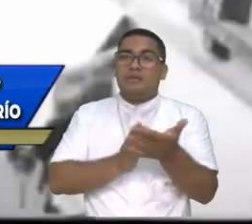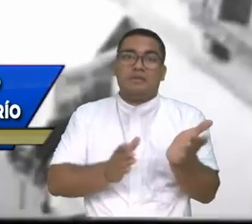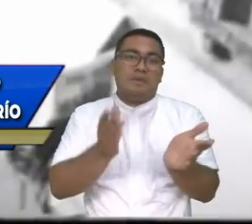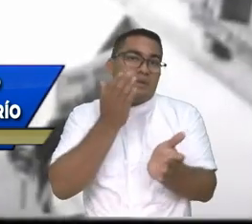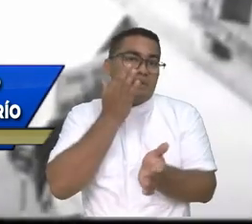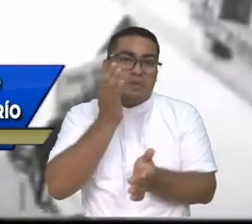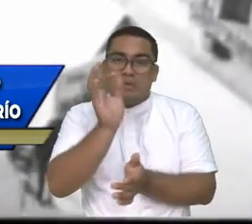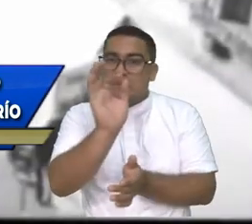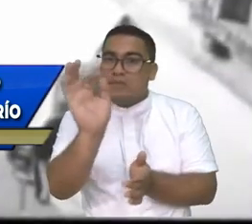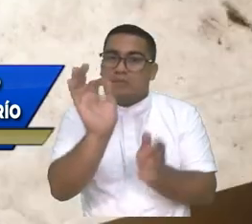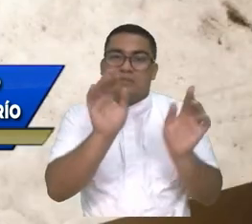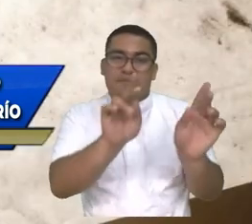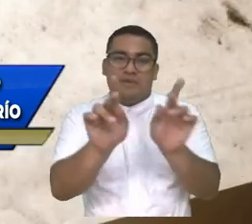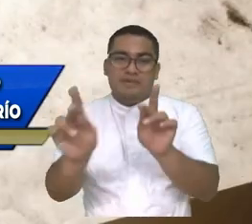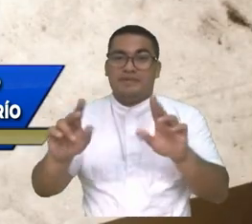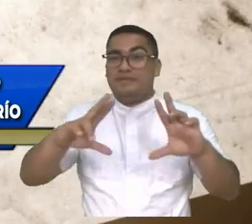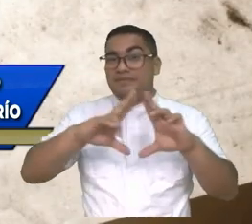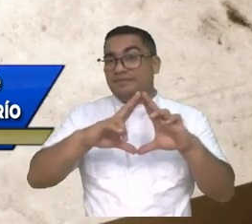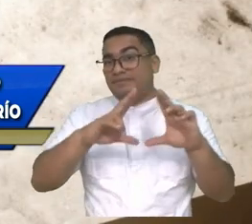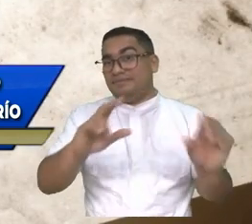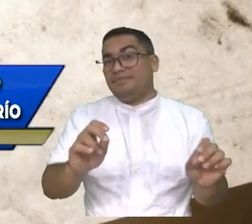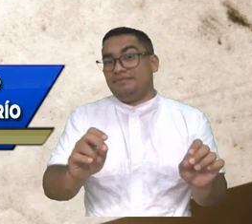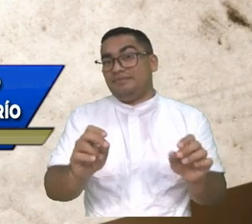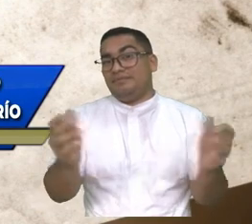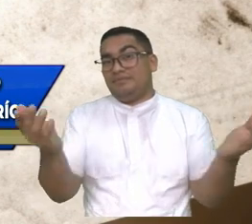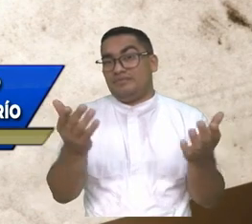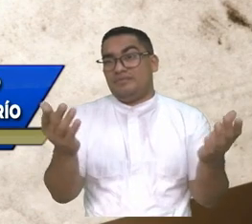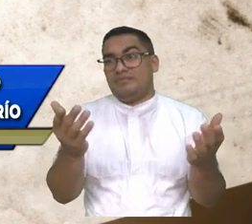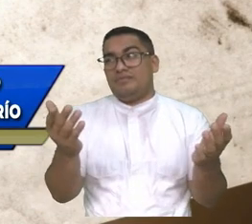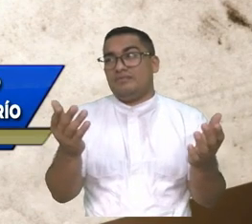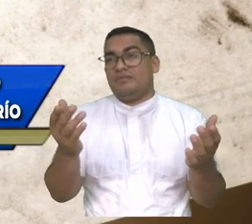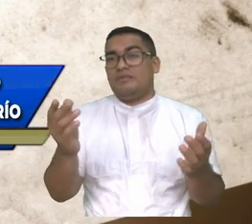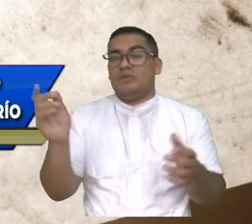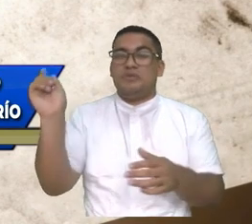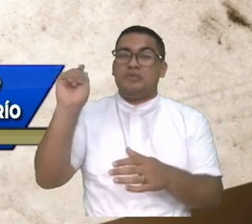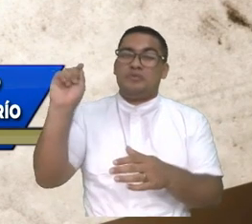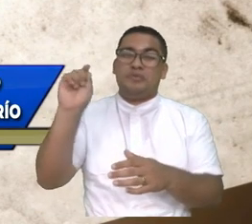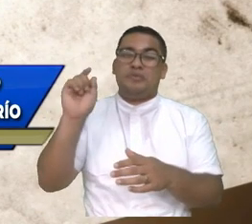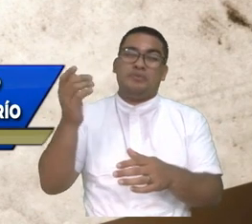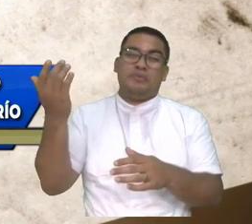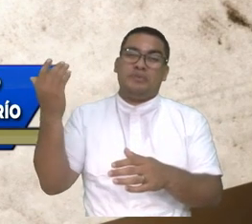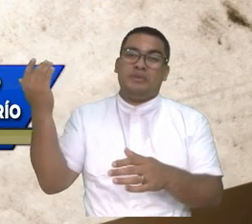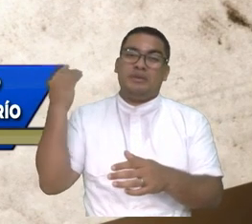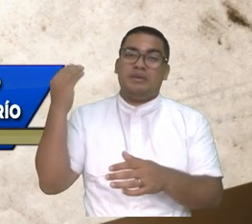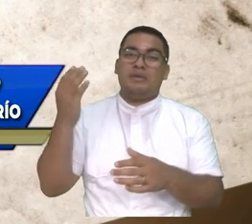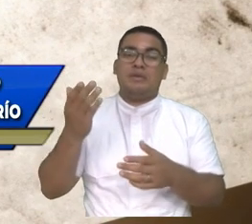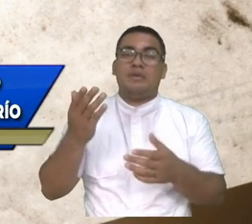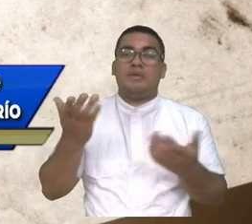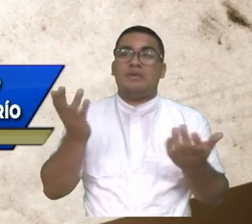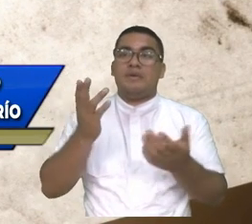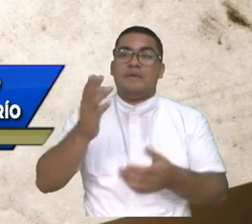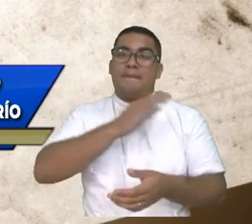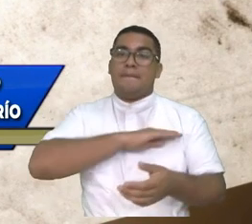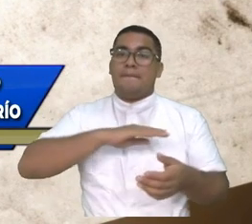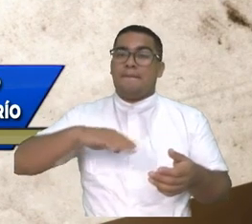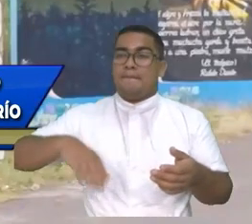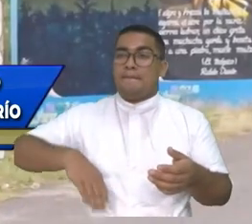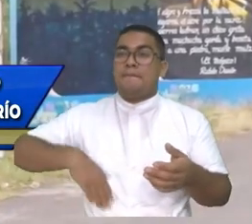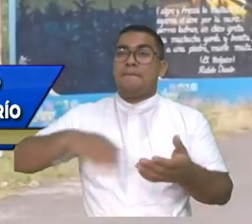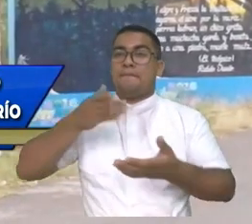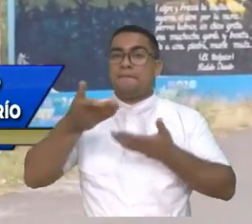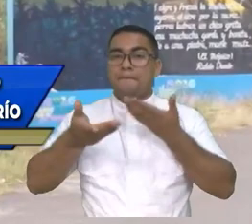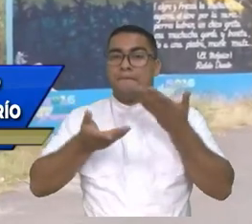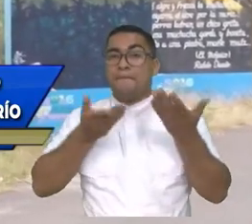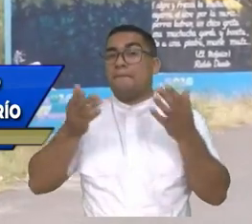el pueblo nicaragüense. Y hay que ver que desde hace mucho tiempo los poetas españoles, los poetas